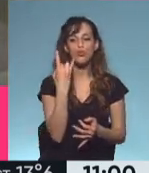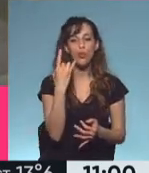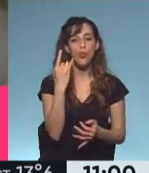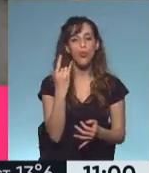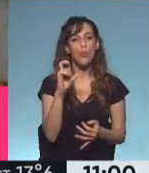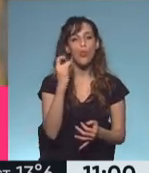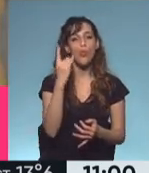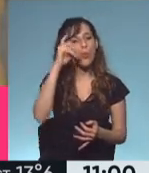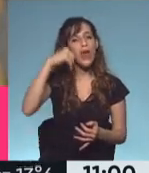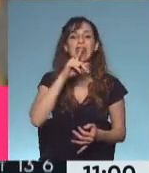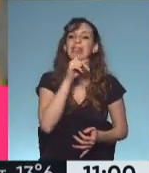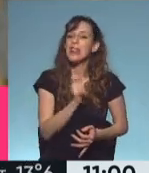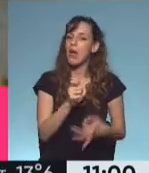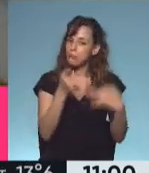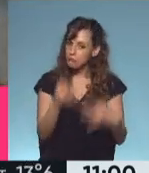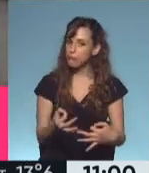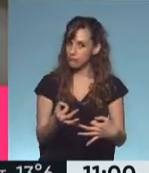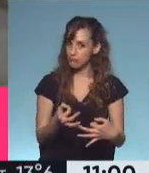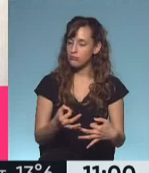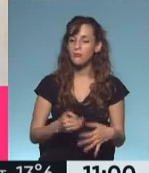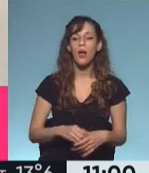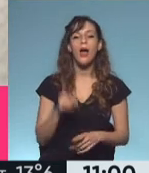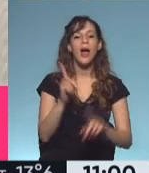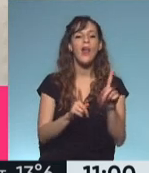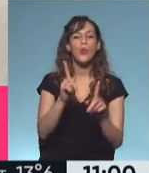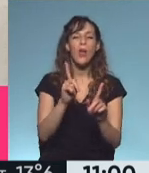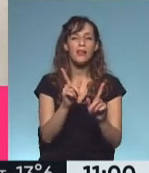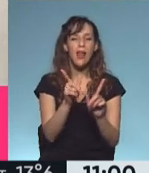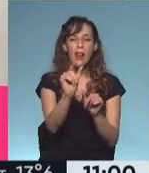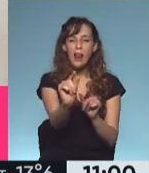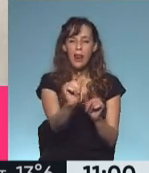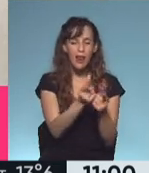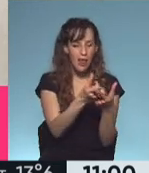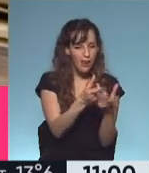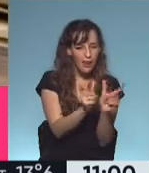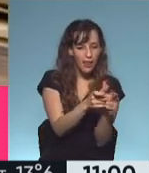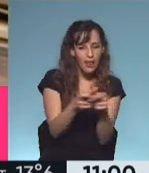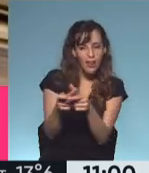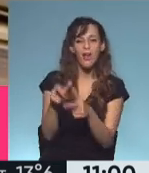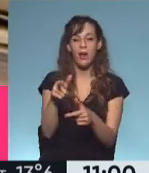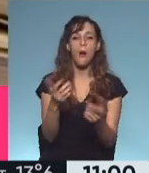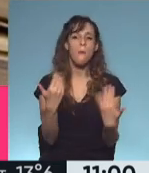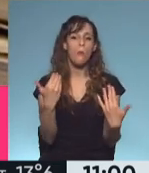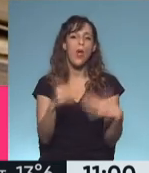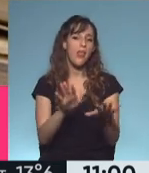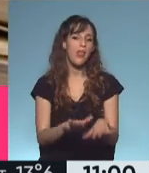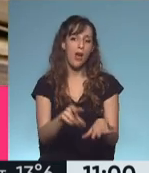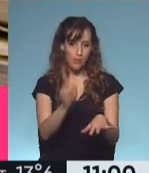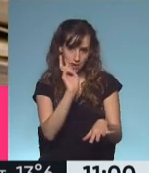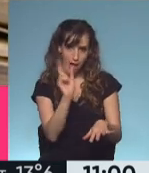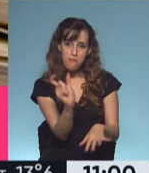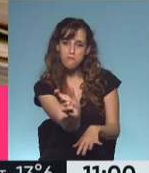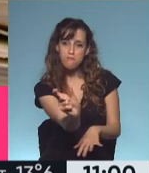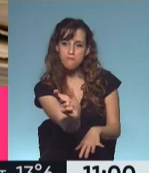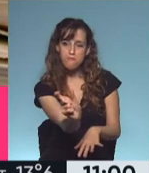eso ves que hay algunas muy chiquititas en contenedores muy chiquititos. Y uno las puede dejar ahí. No es que sí o sí tenés que